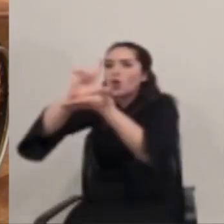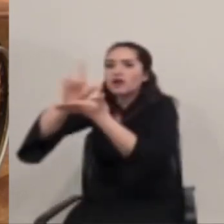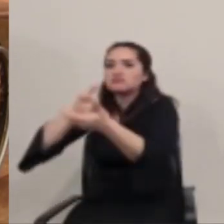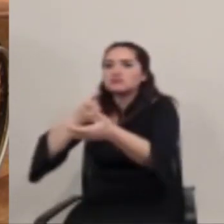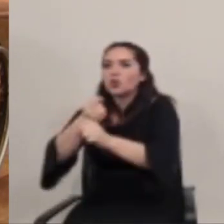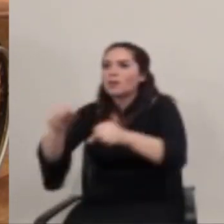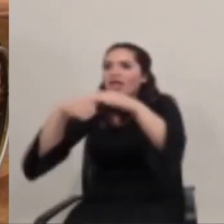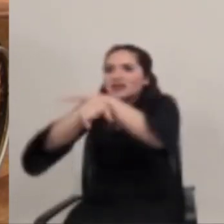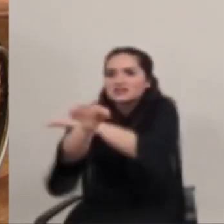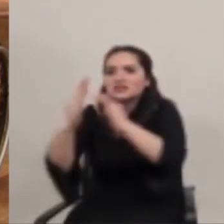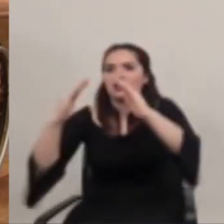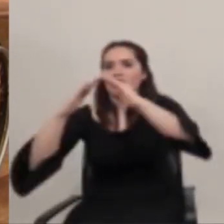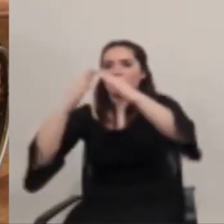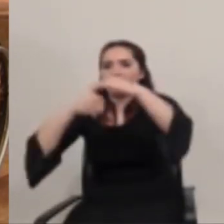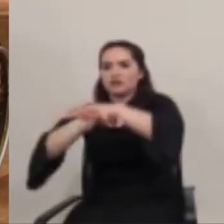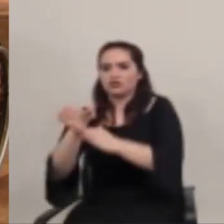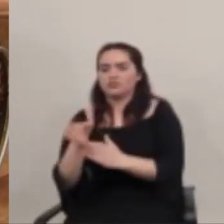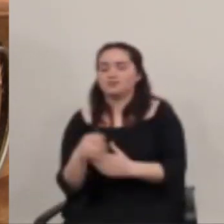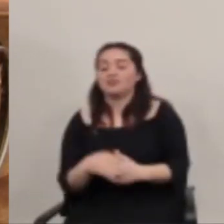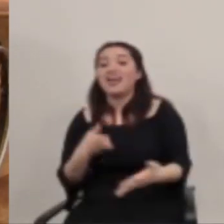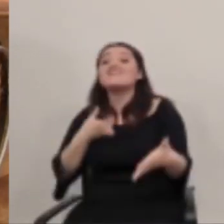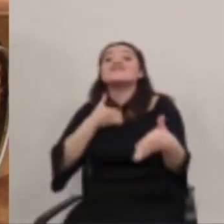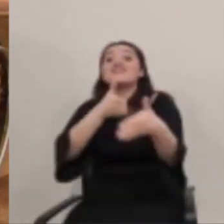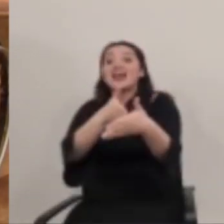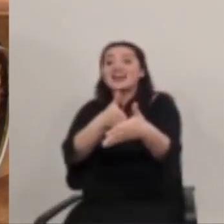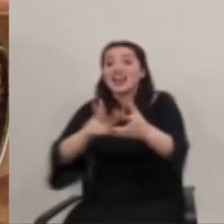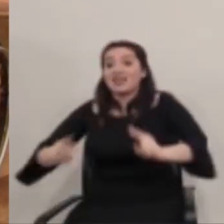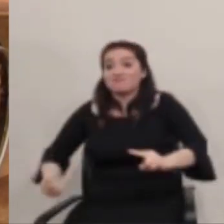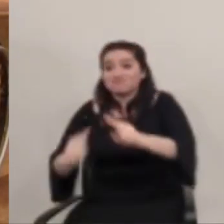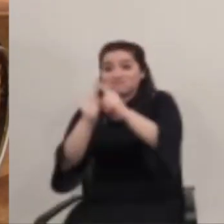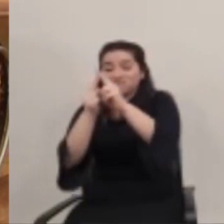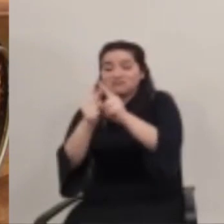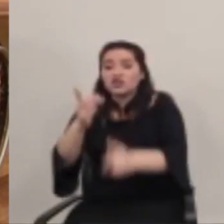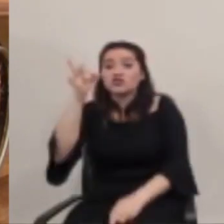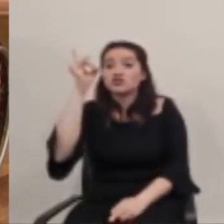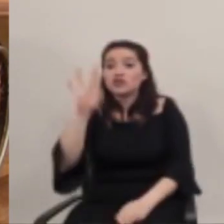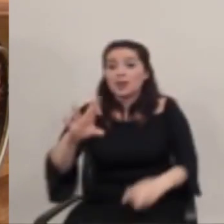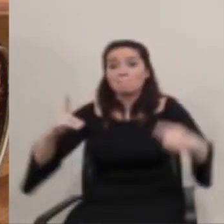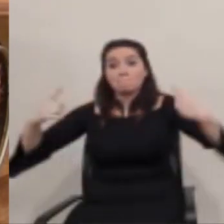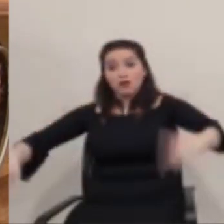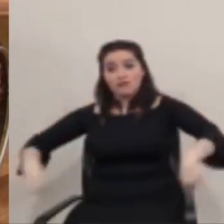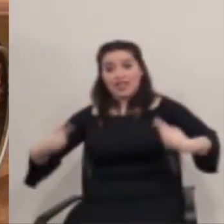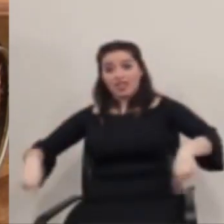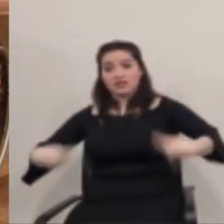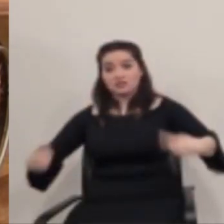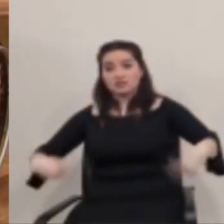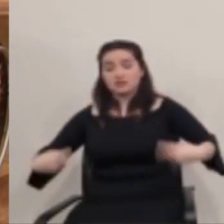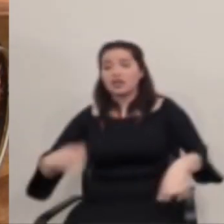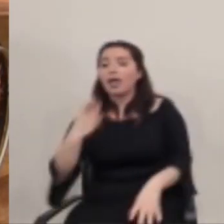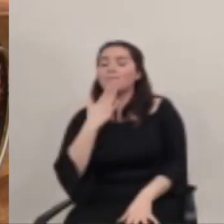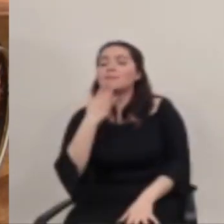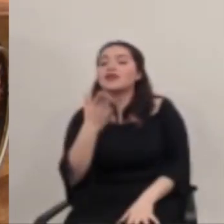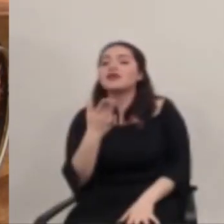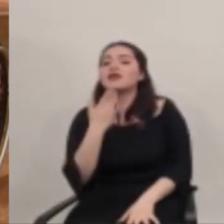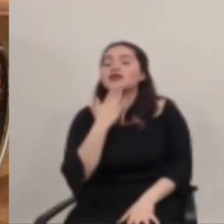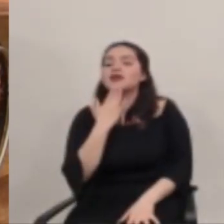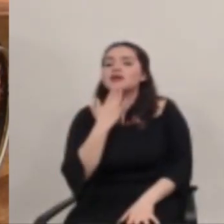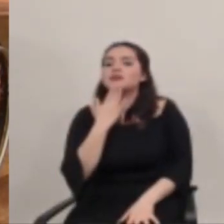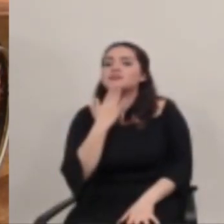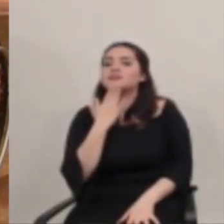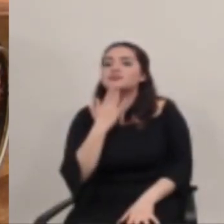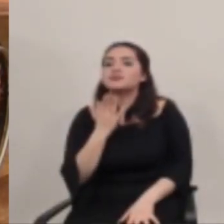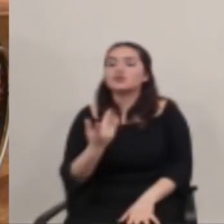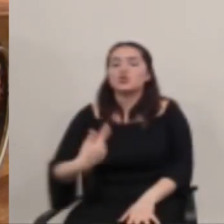todos los espacios. Pero esas barreras físicas no son solo para la movilidad reducida. Tienen también que ver con finalmente